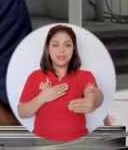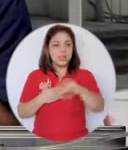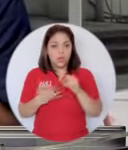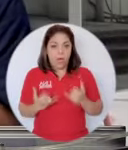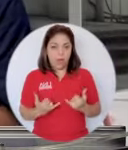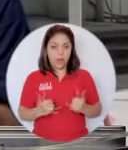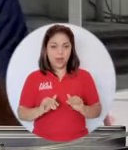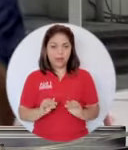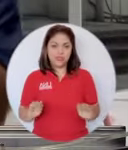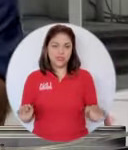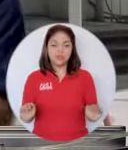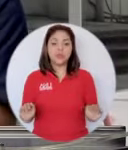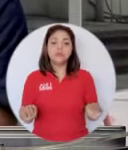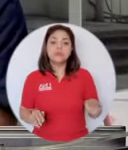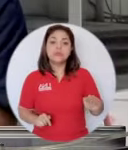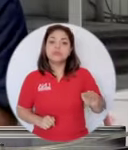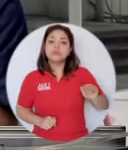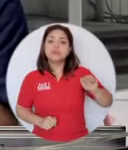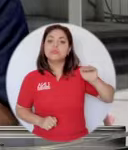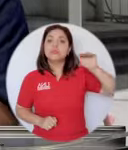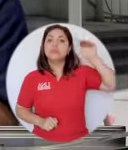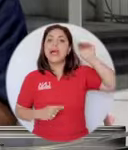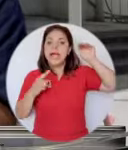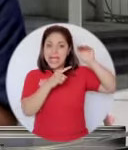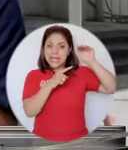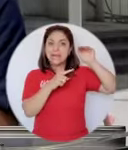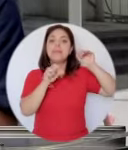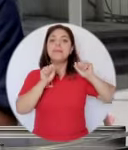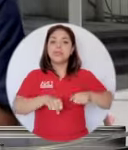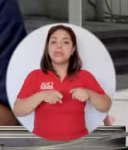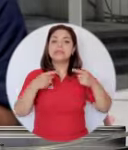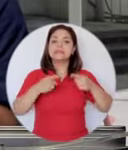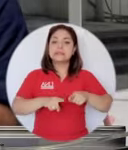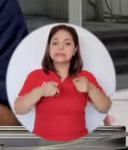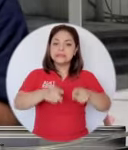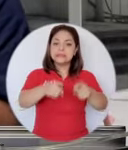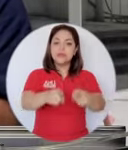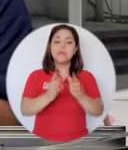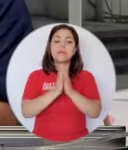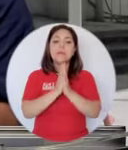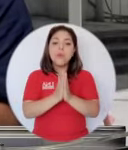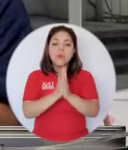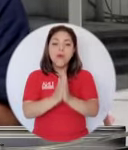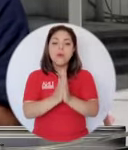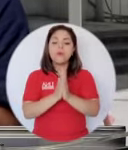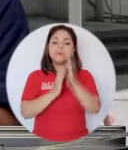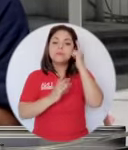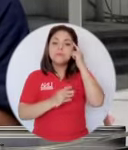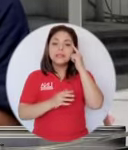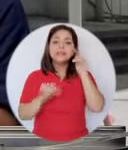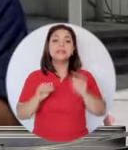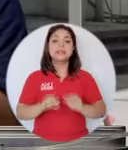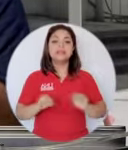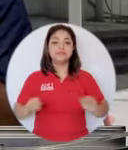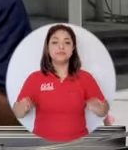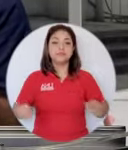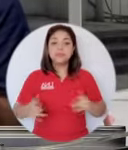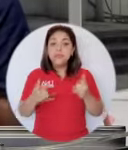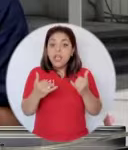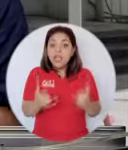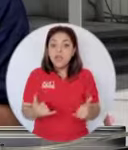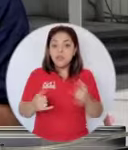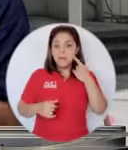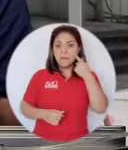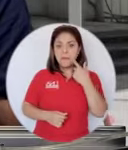trata únicamente de lo que les pueda ocurrir ahora, sino de lo que les pueda ocurrir después. Entonces, piensen en estos